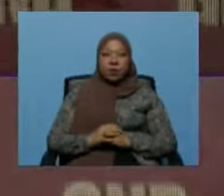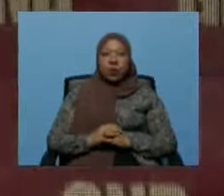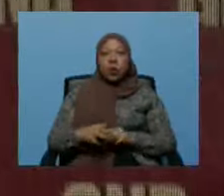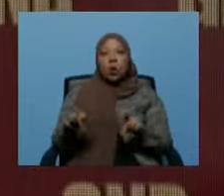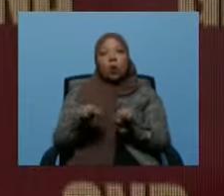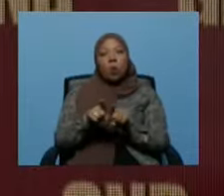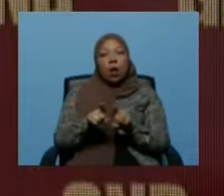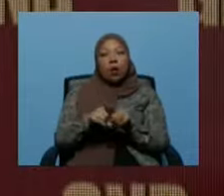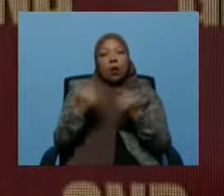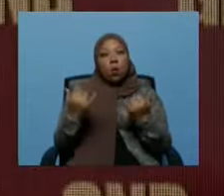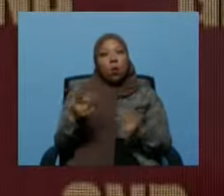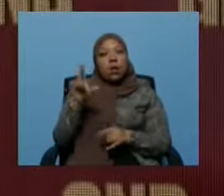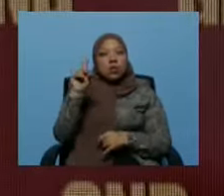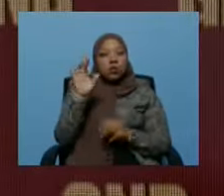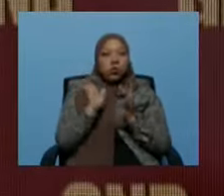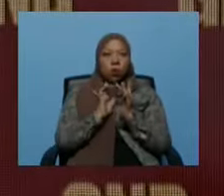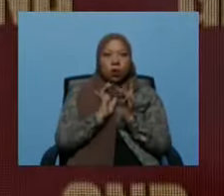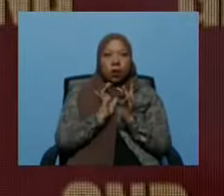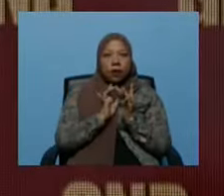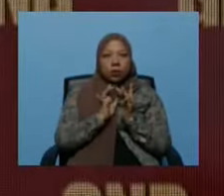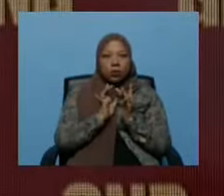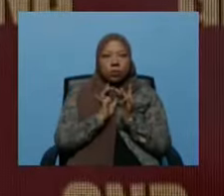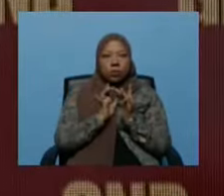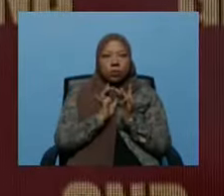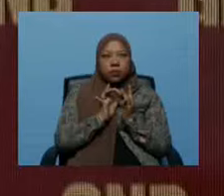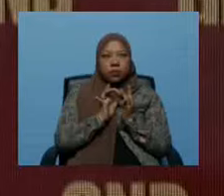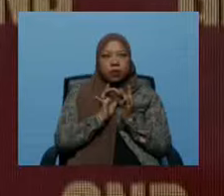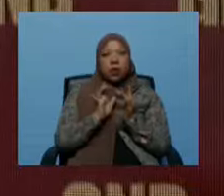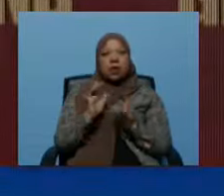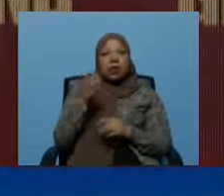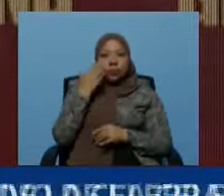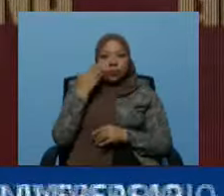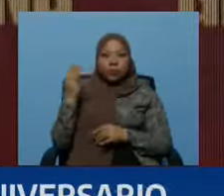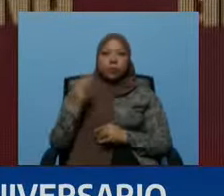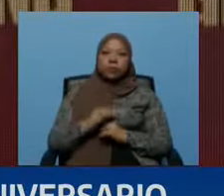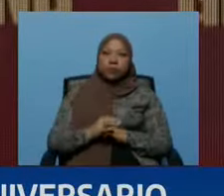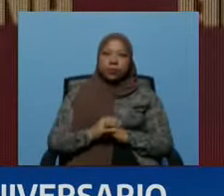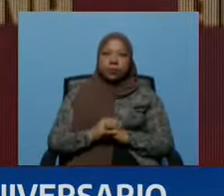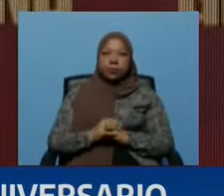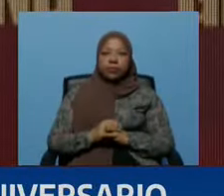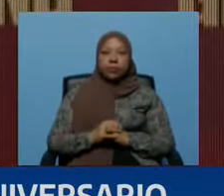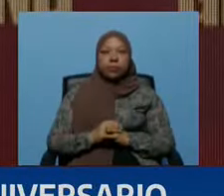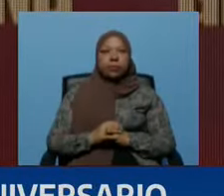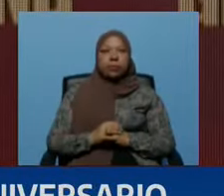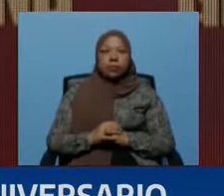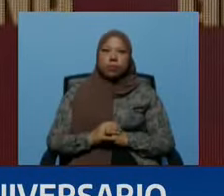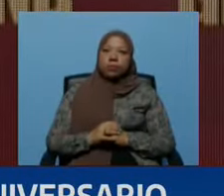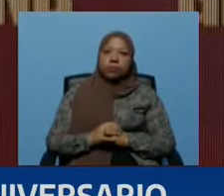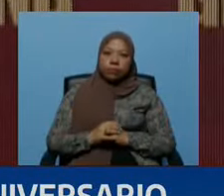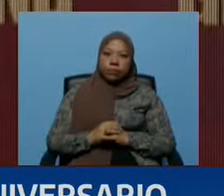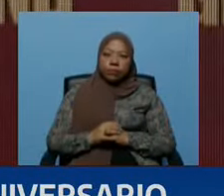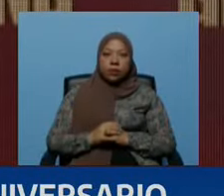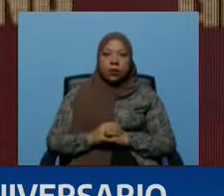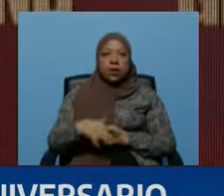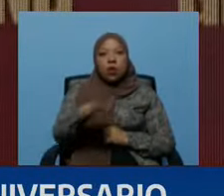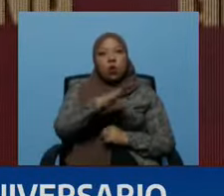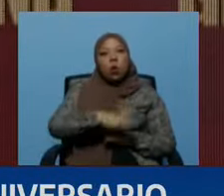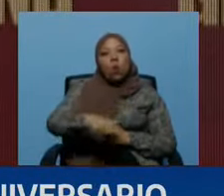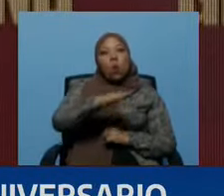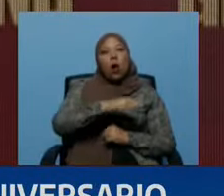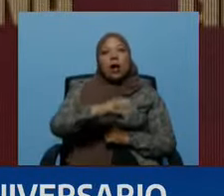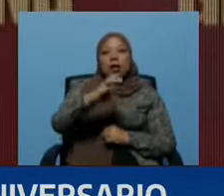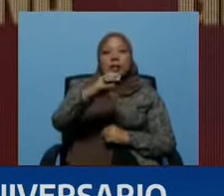Igualmente, entonces nos vamos a un segundo pase. Con el permiso de ustedes, nos vamos directo a la sede del